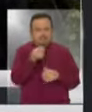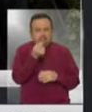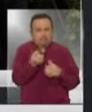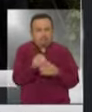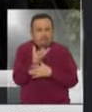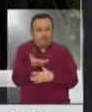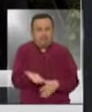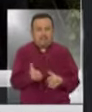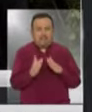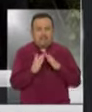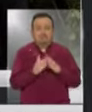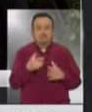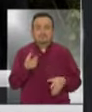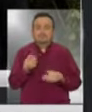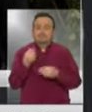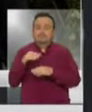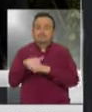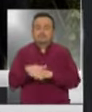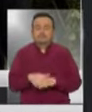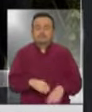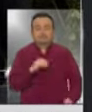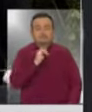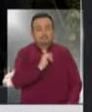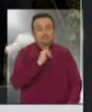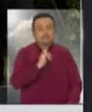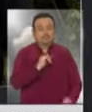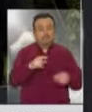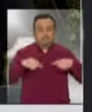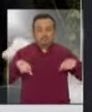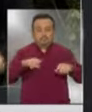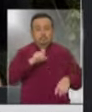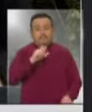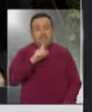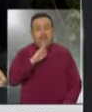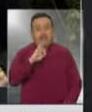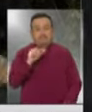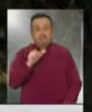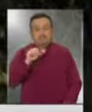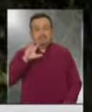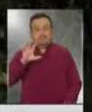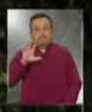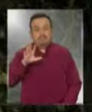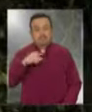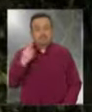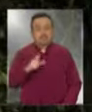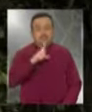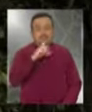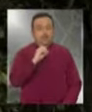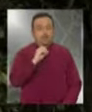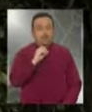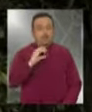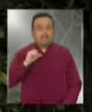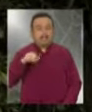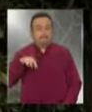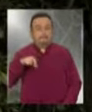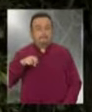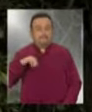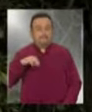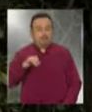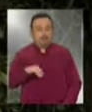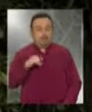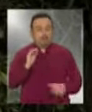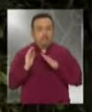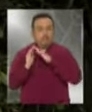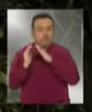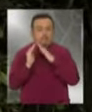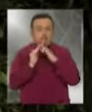tardes. Buenas tardes, Priscila. Claro, condominio El Alba 5, inmobiliaria Lo Campino, sector de Quilicura.